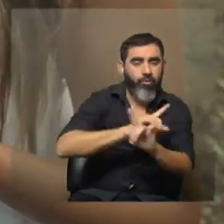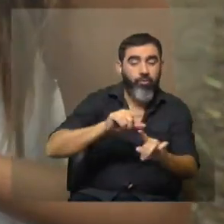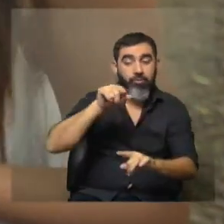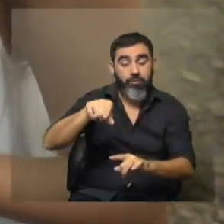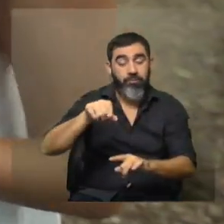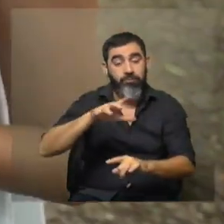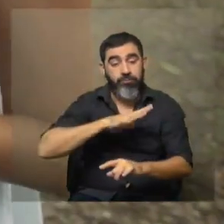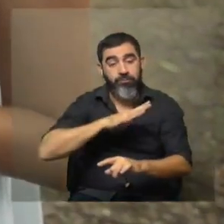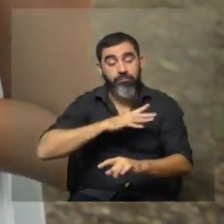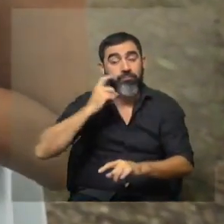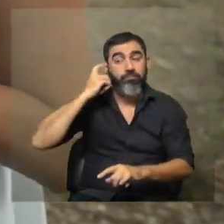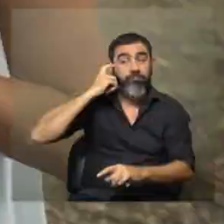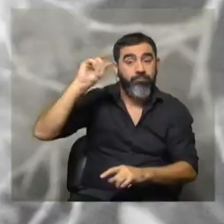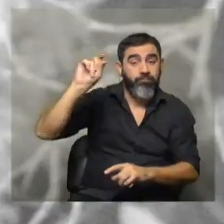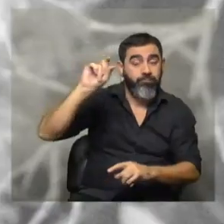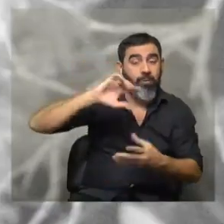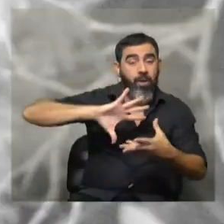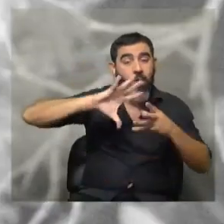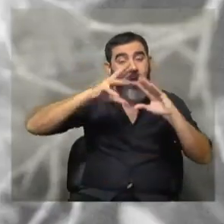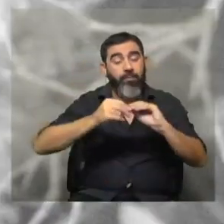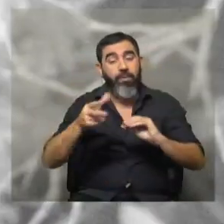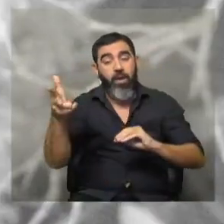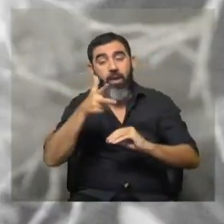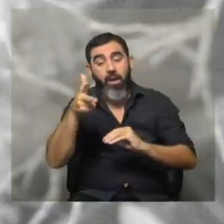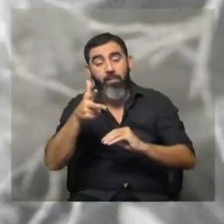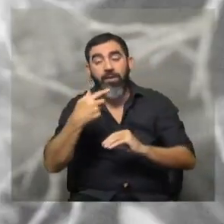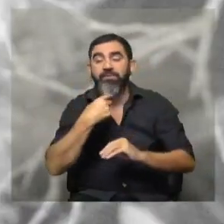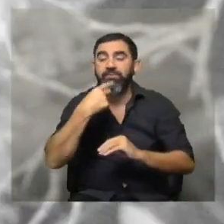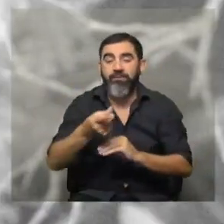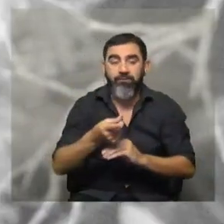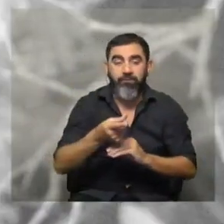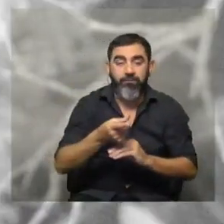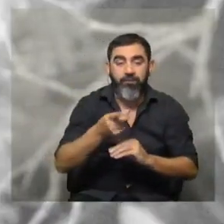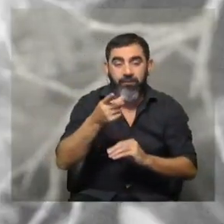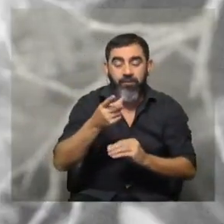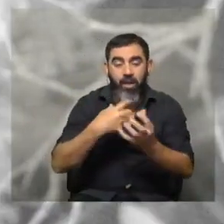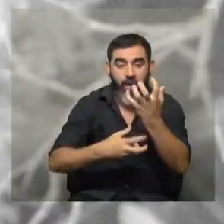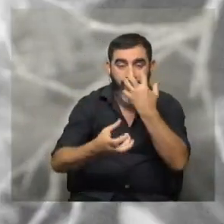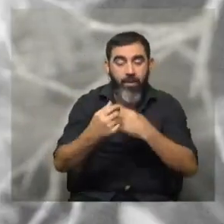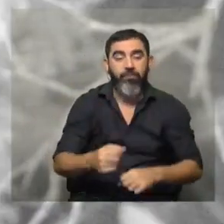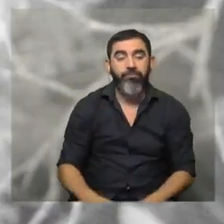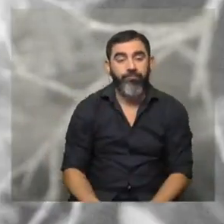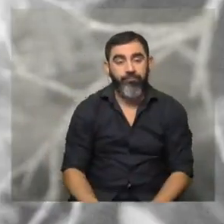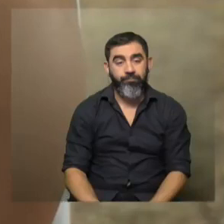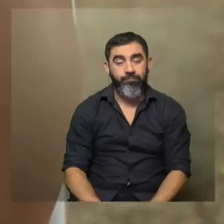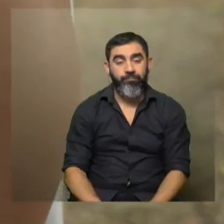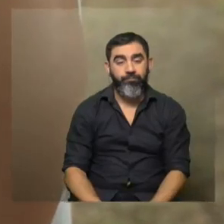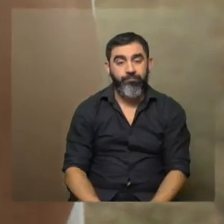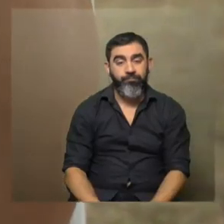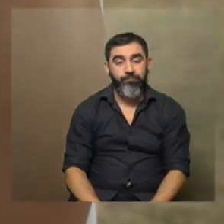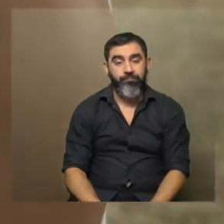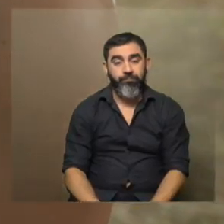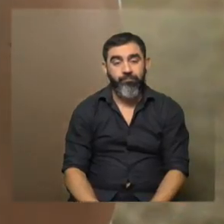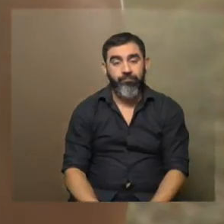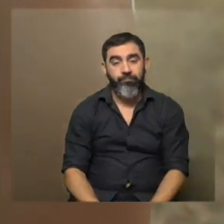surgen la idea de adaptar una cámara trampa para que sirva para estas especies. El paso siguiente